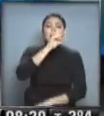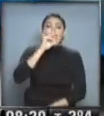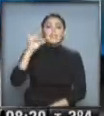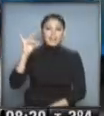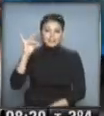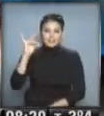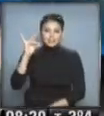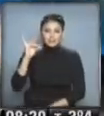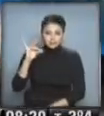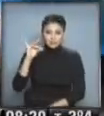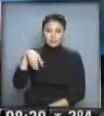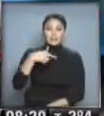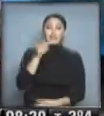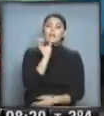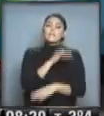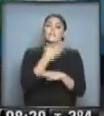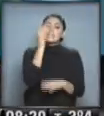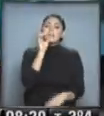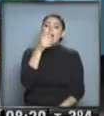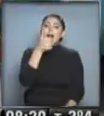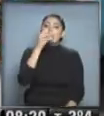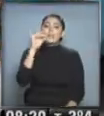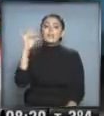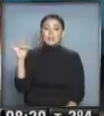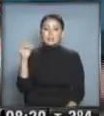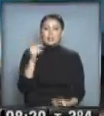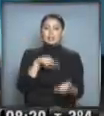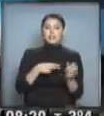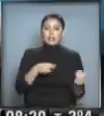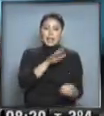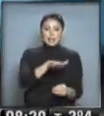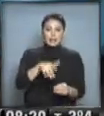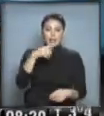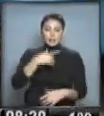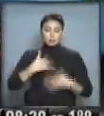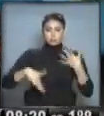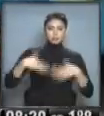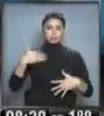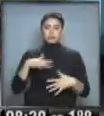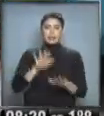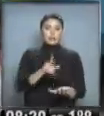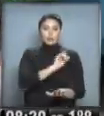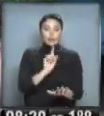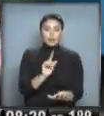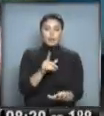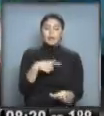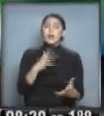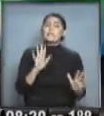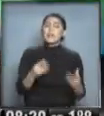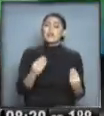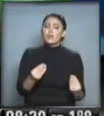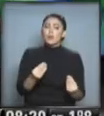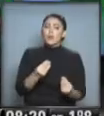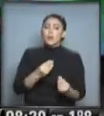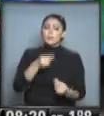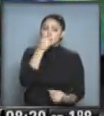esto que se ha dado en llamar a de de que tiene que ver con los chicos muy inquietos y hay que ver cuánto de inquietos